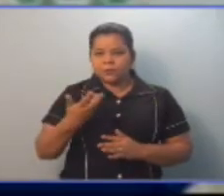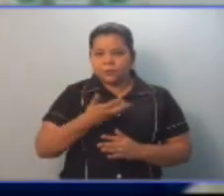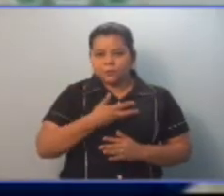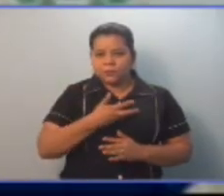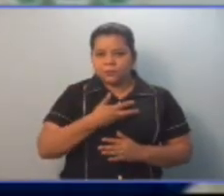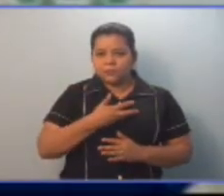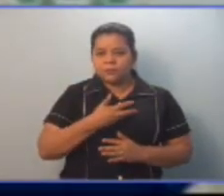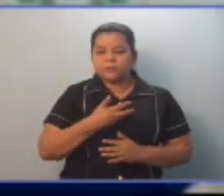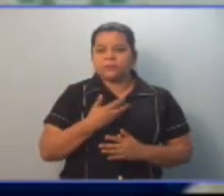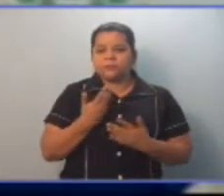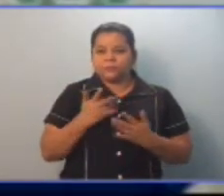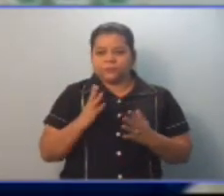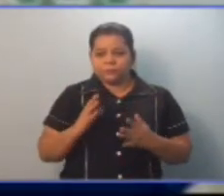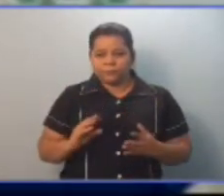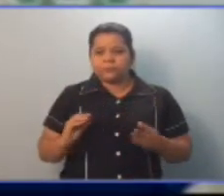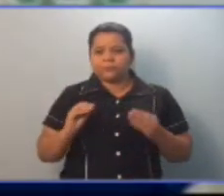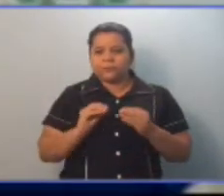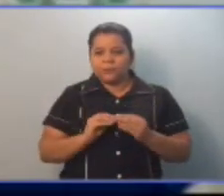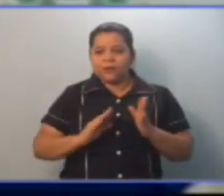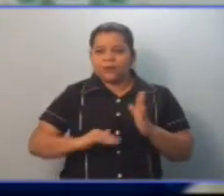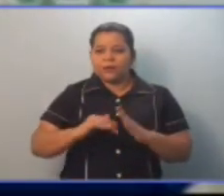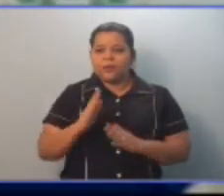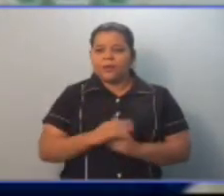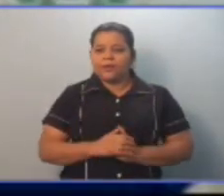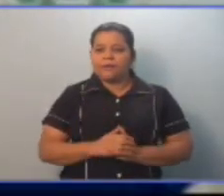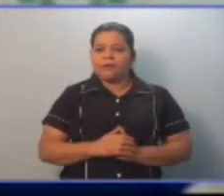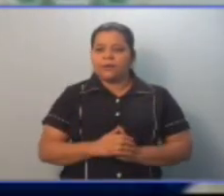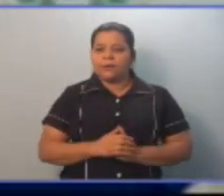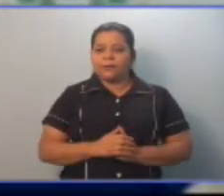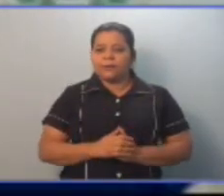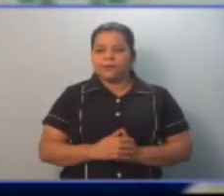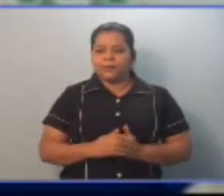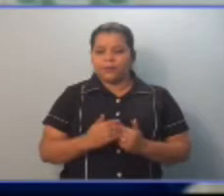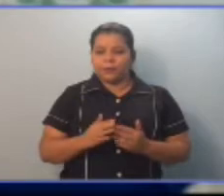ha hecho mucho pues dentro de esas limitaciones.